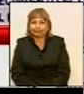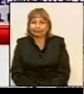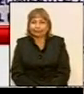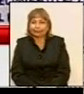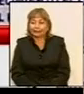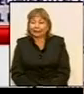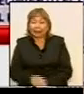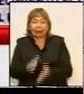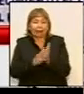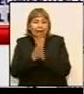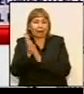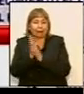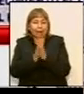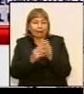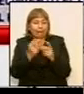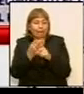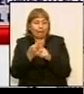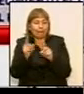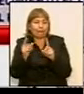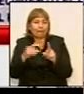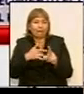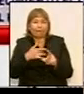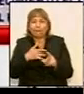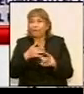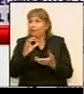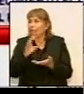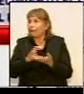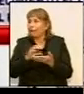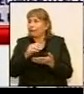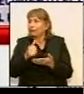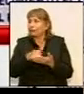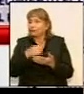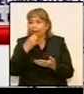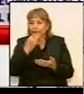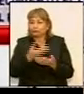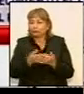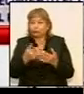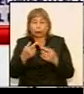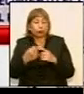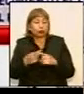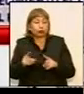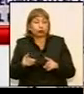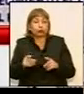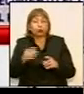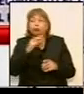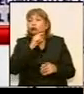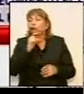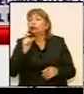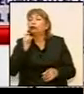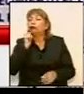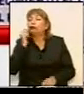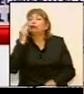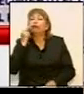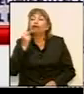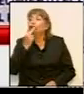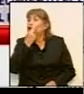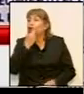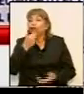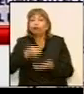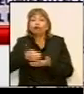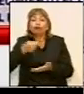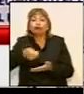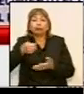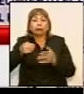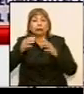El dinamismo que se siente en la ciudad es sumamente diferente. Desde hoteles, restaurantes, alquilar un departamento